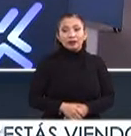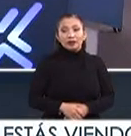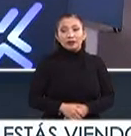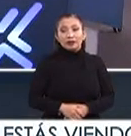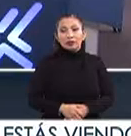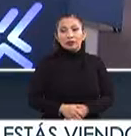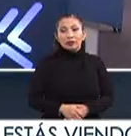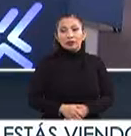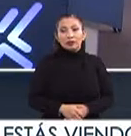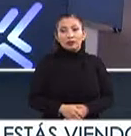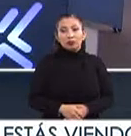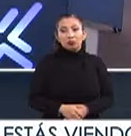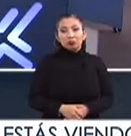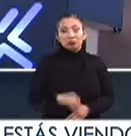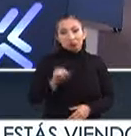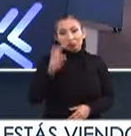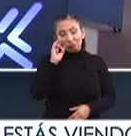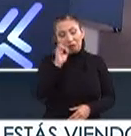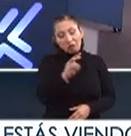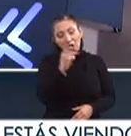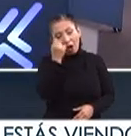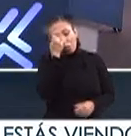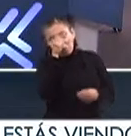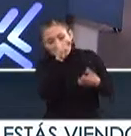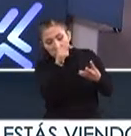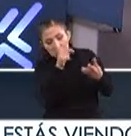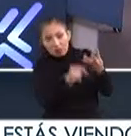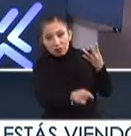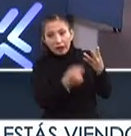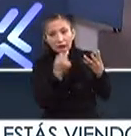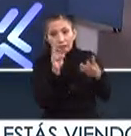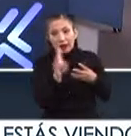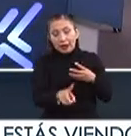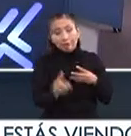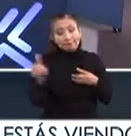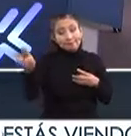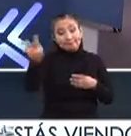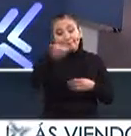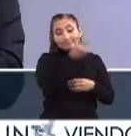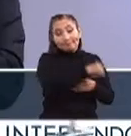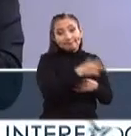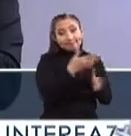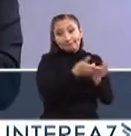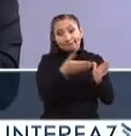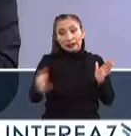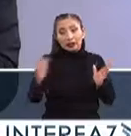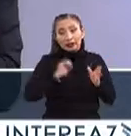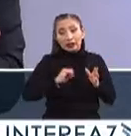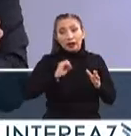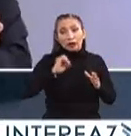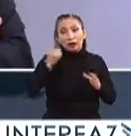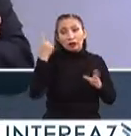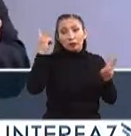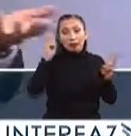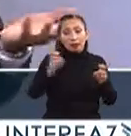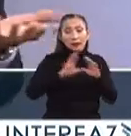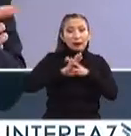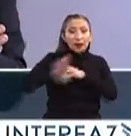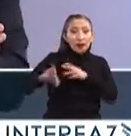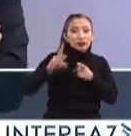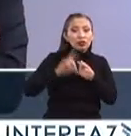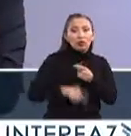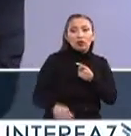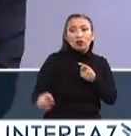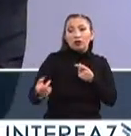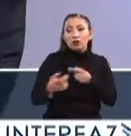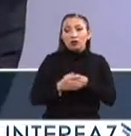aspectos que van a estar acompañándonos lamentablemente, al menos este siglo XXI, como el tema de la migración,